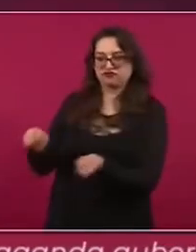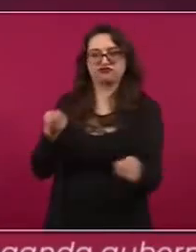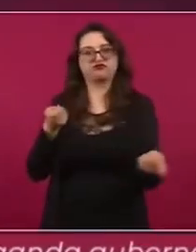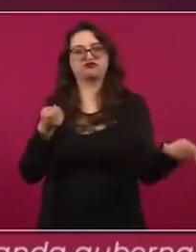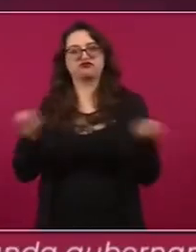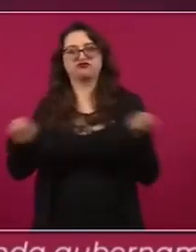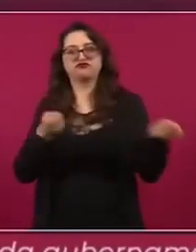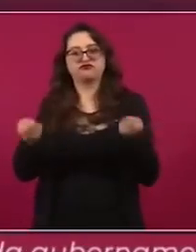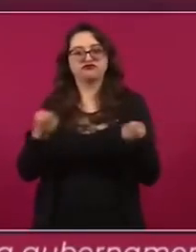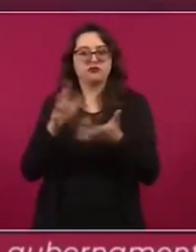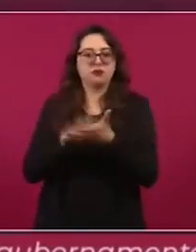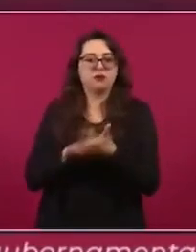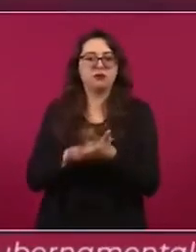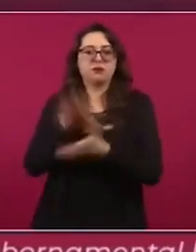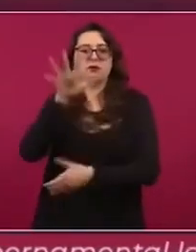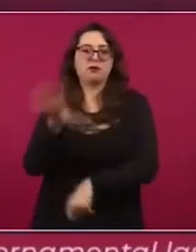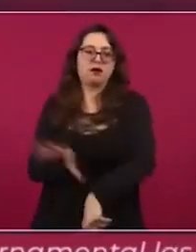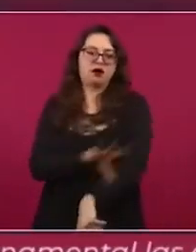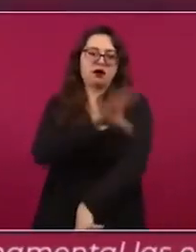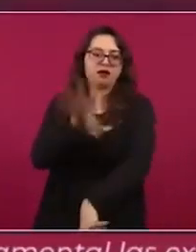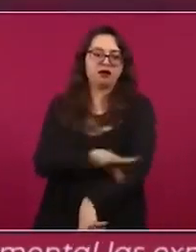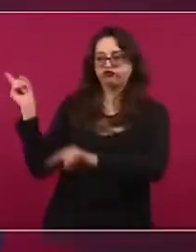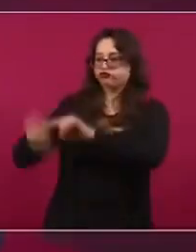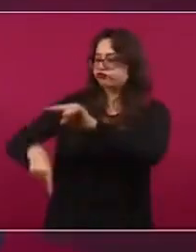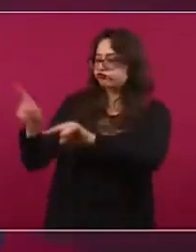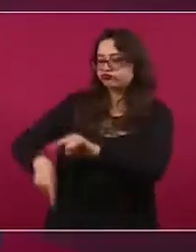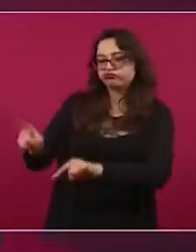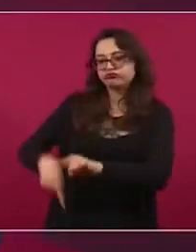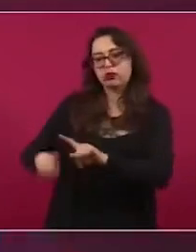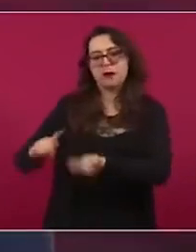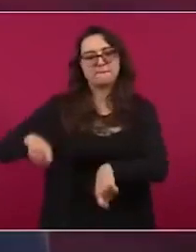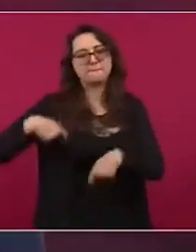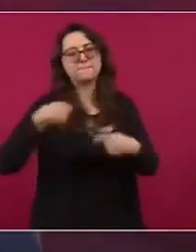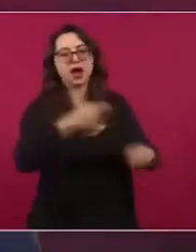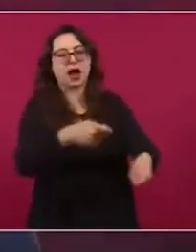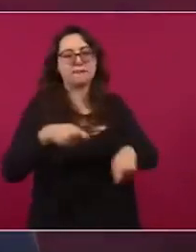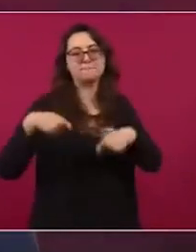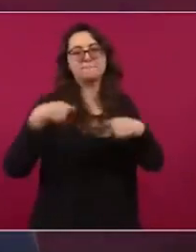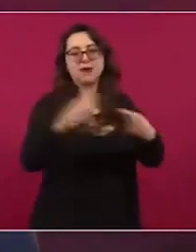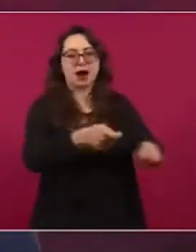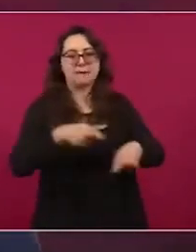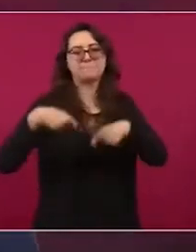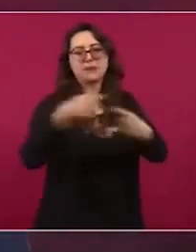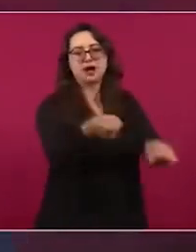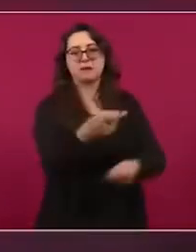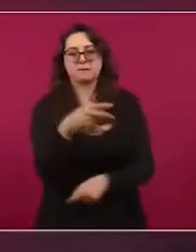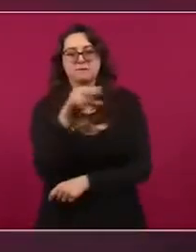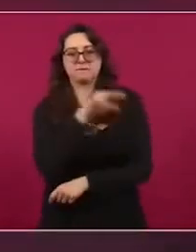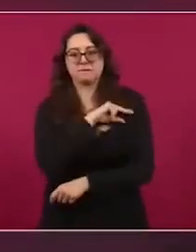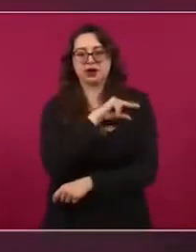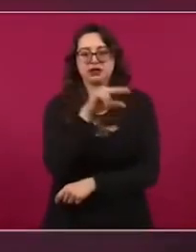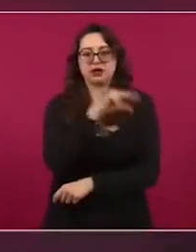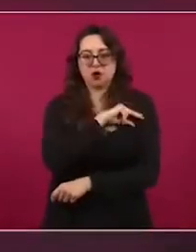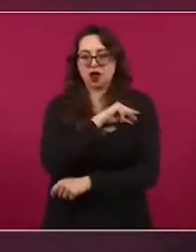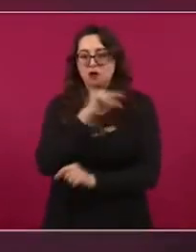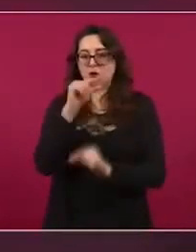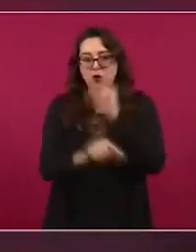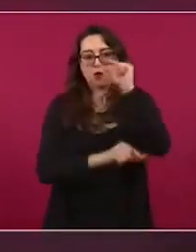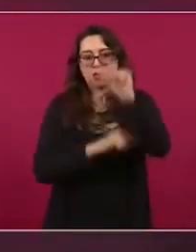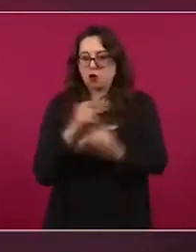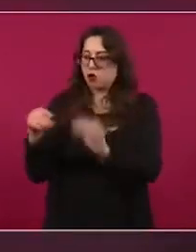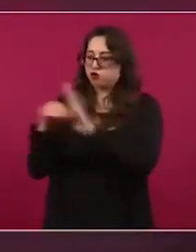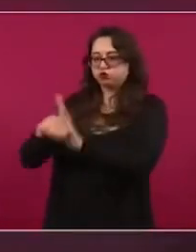en generación de energía eléctrica que si no la hubiésemos